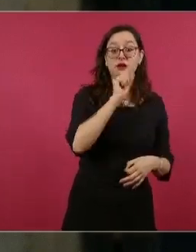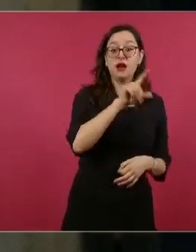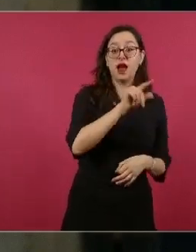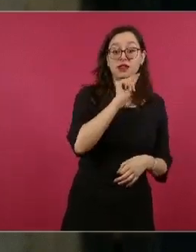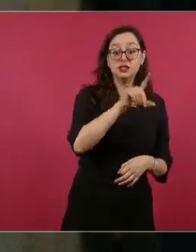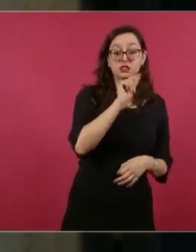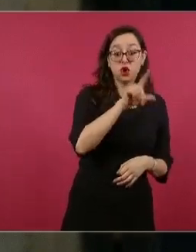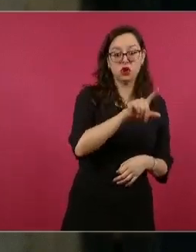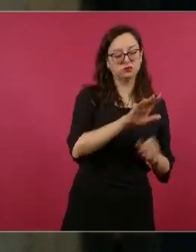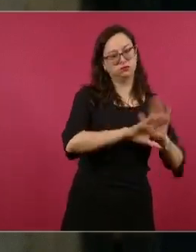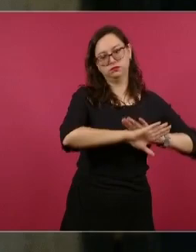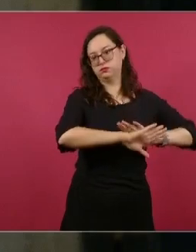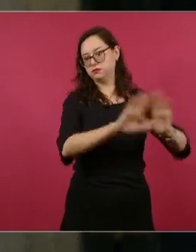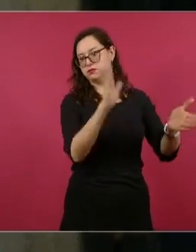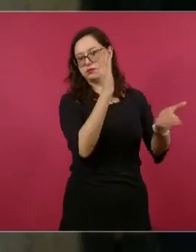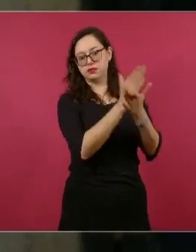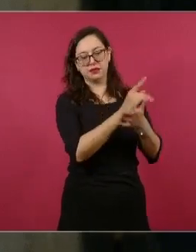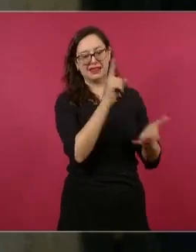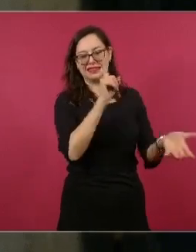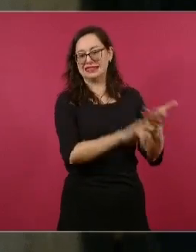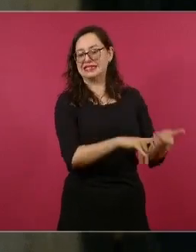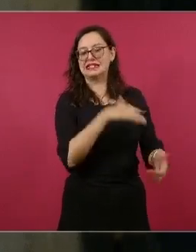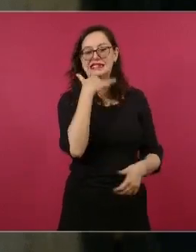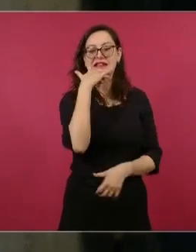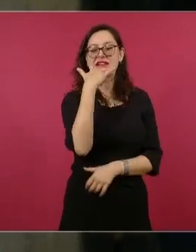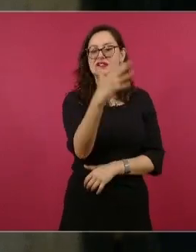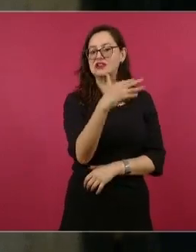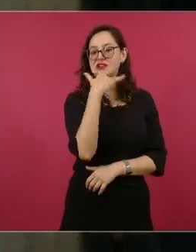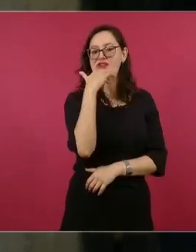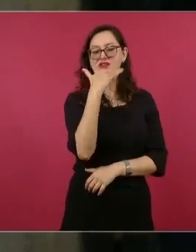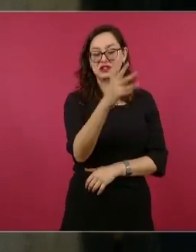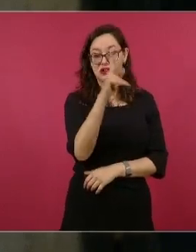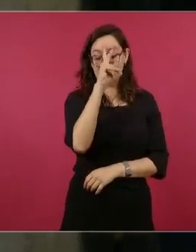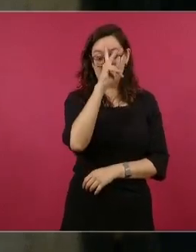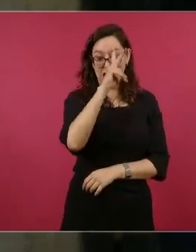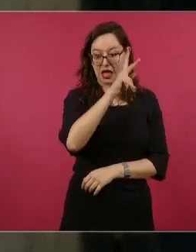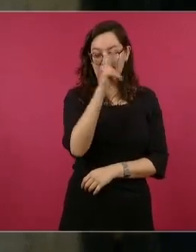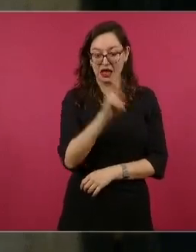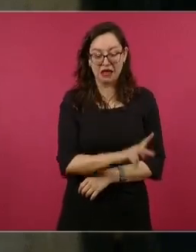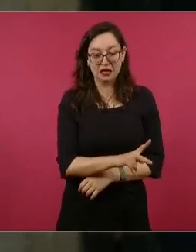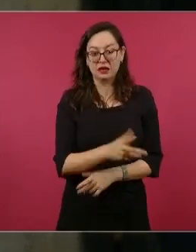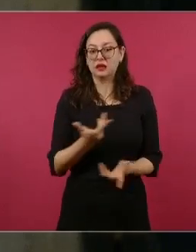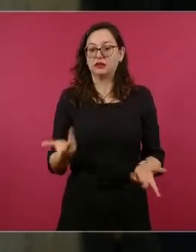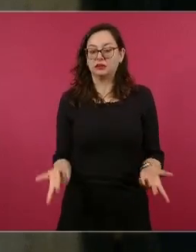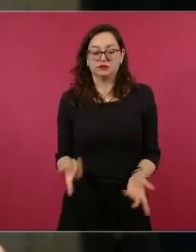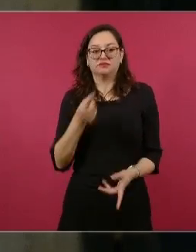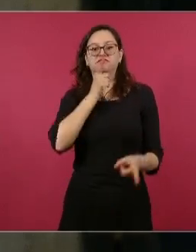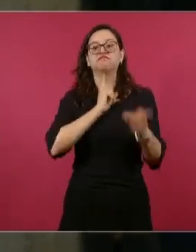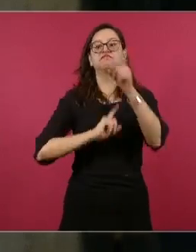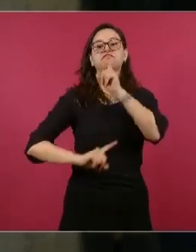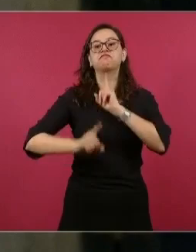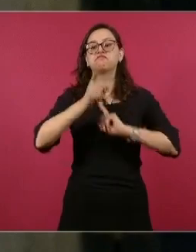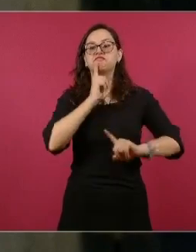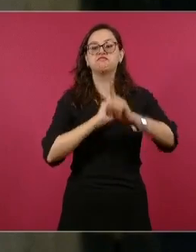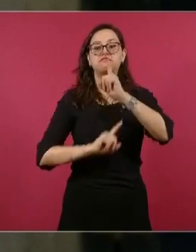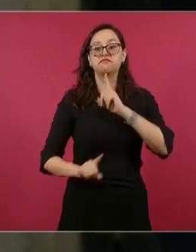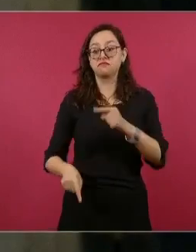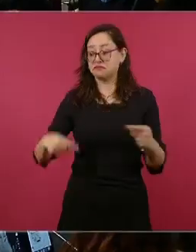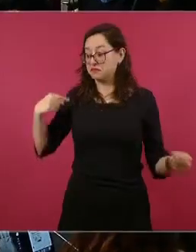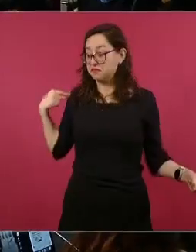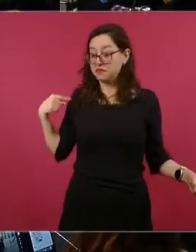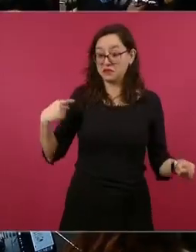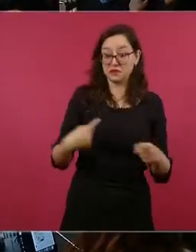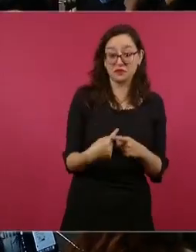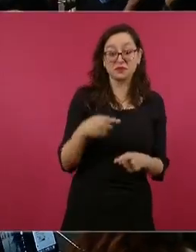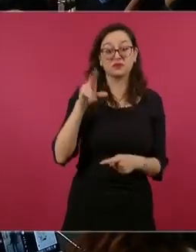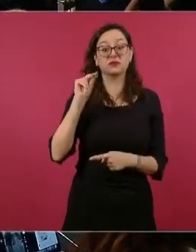mucha corrupción, es mucho engaño, después de 80 años está por salir esto, usted es la única persona que ha ido.